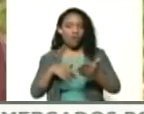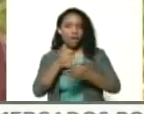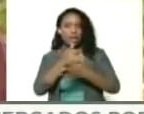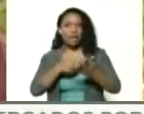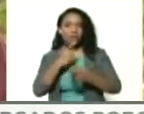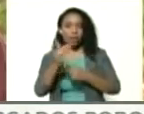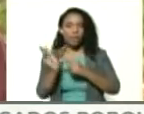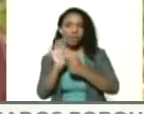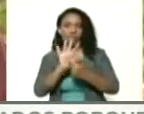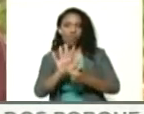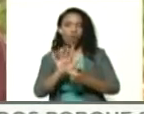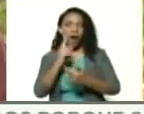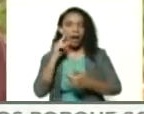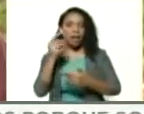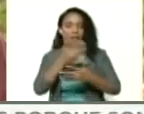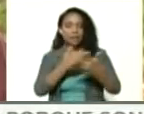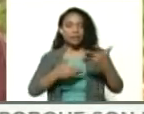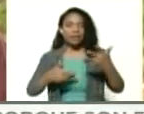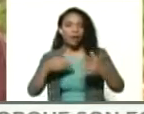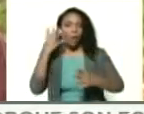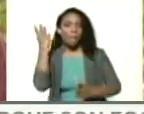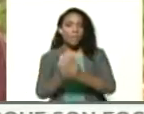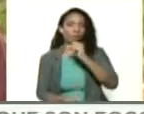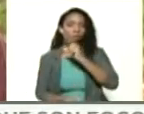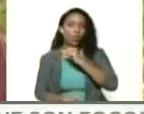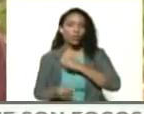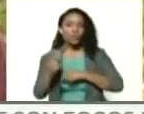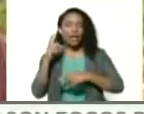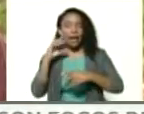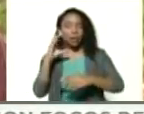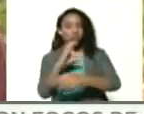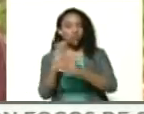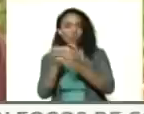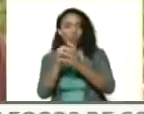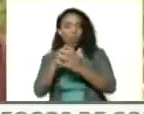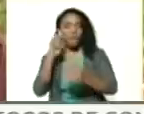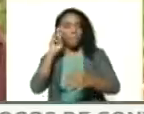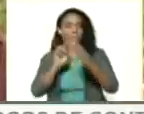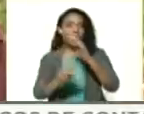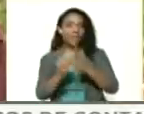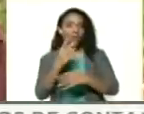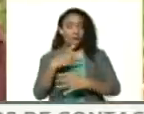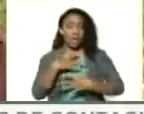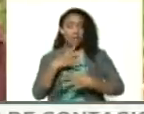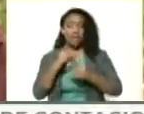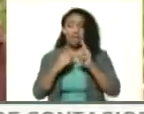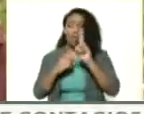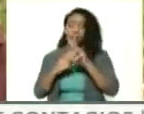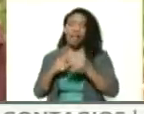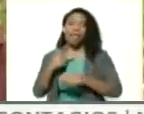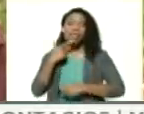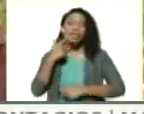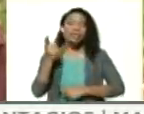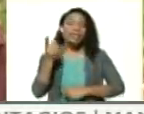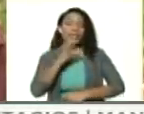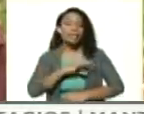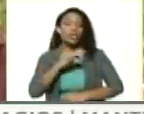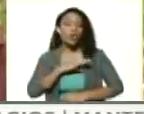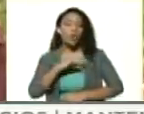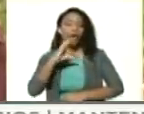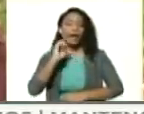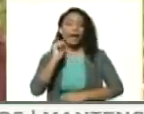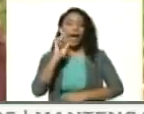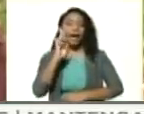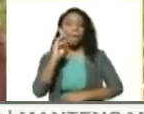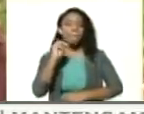está señalando, presidente, el relato de la huida de parte de la burguesía de Miraflores. Es muy interesante. Aquí dice el señor Carmona Borjas,